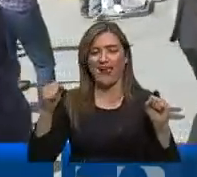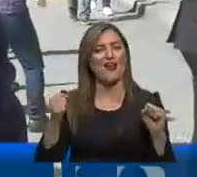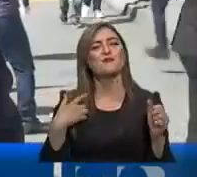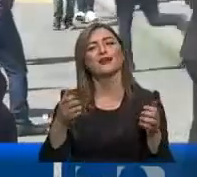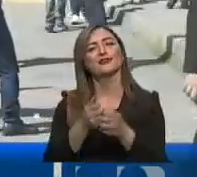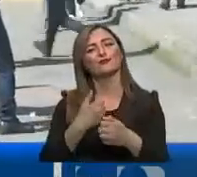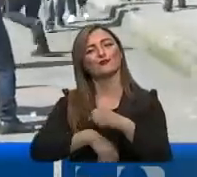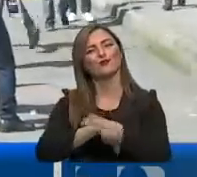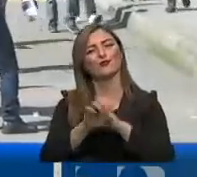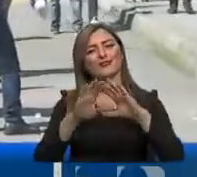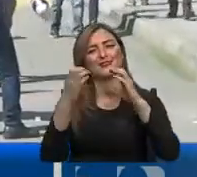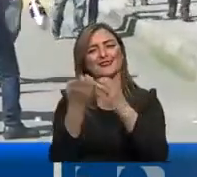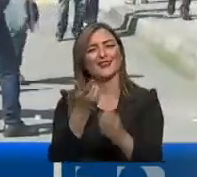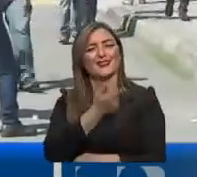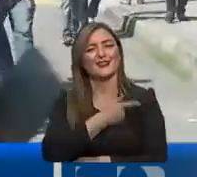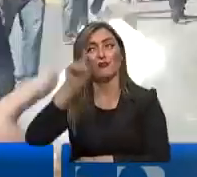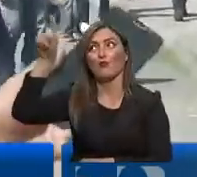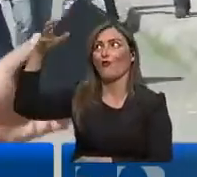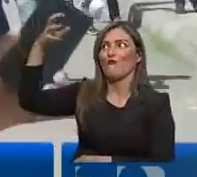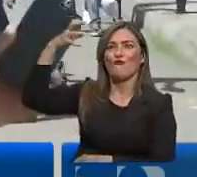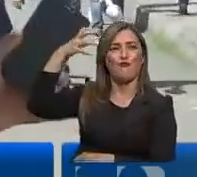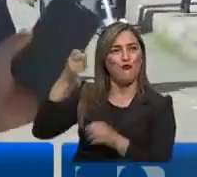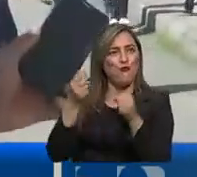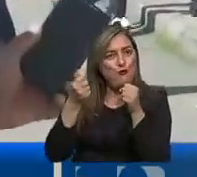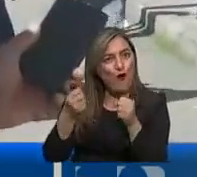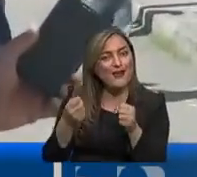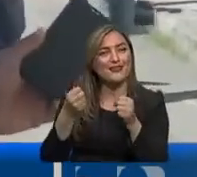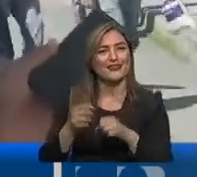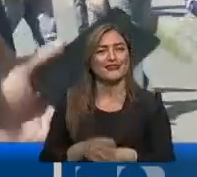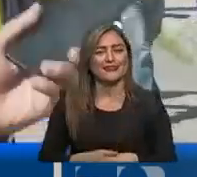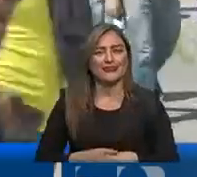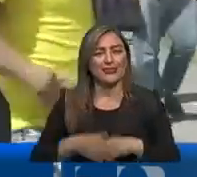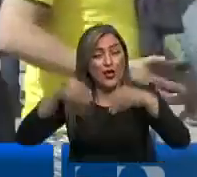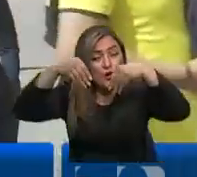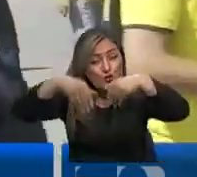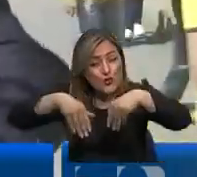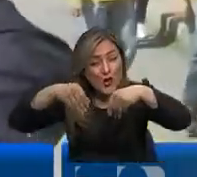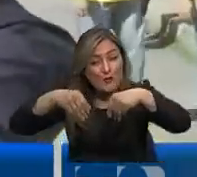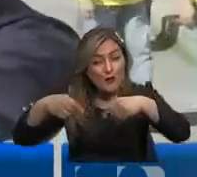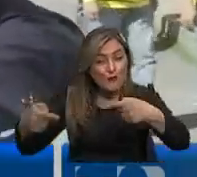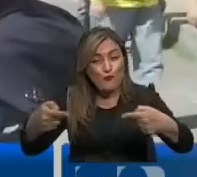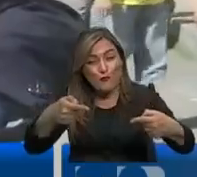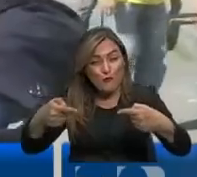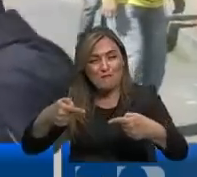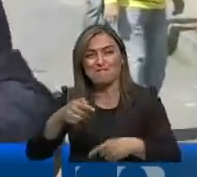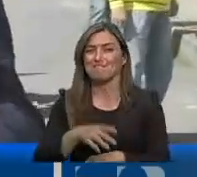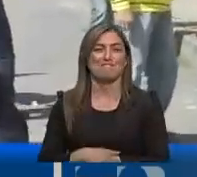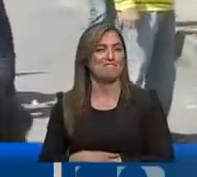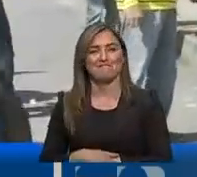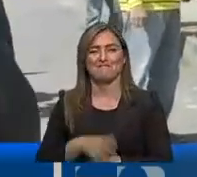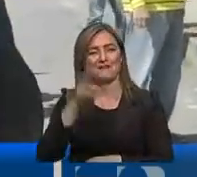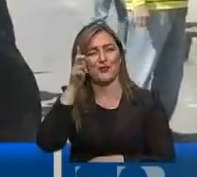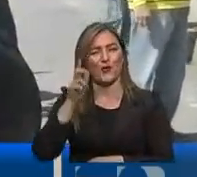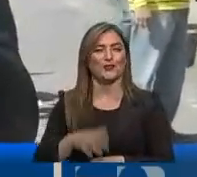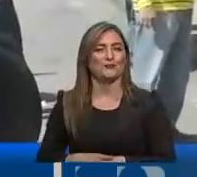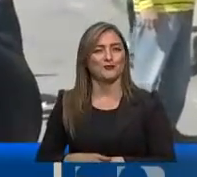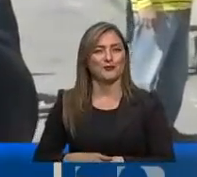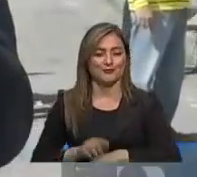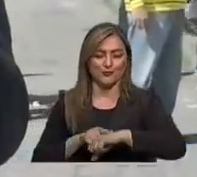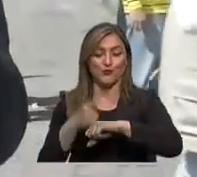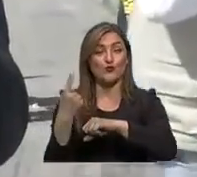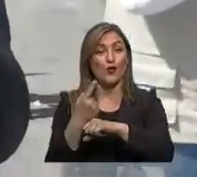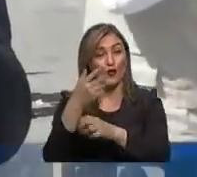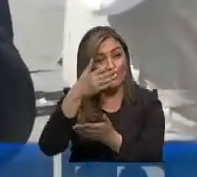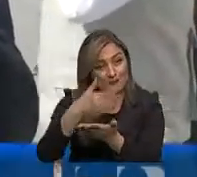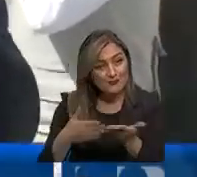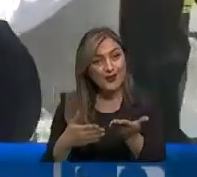Liga Deportiva Universitaria con un sol radiante. Yo no creo que vaya a llover a la hora del partido, estamos a una hora y media del compromiso entre